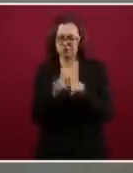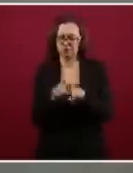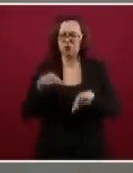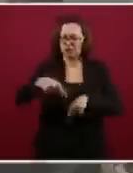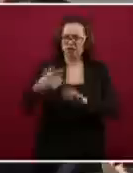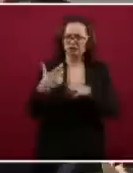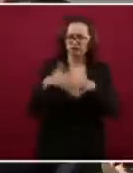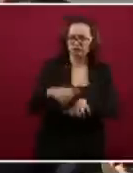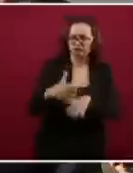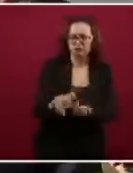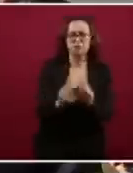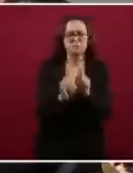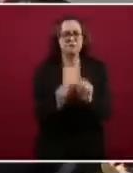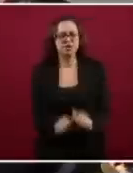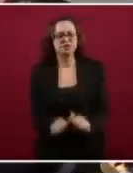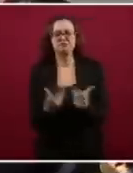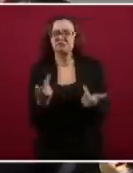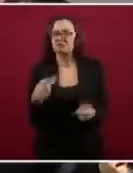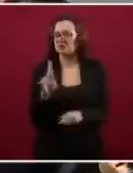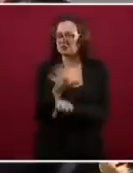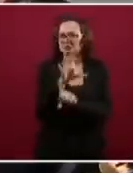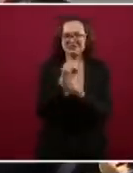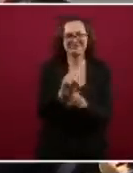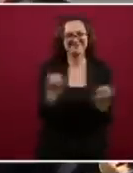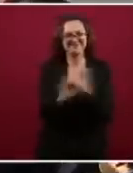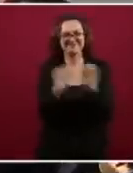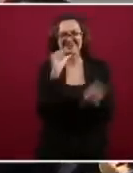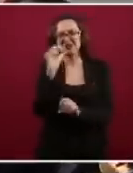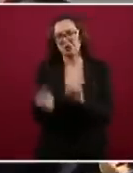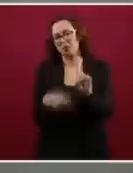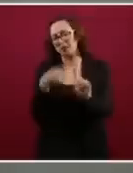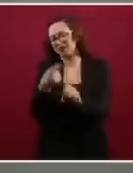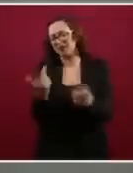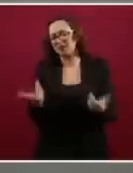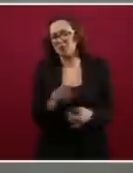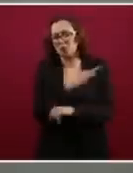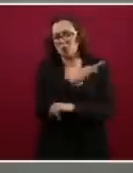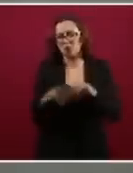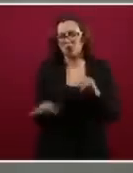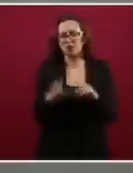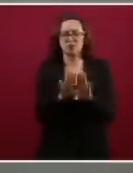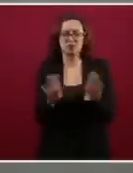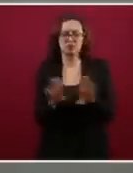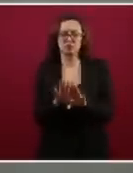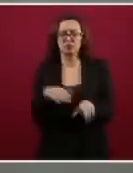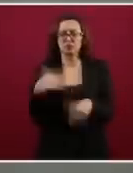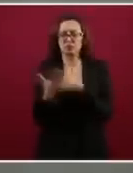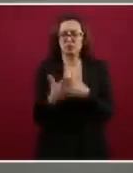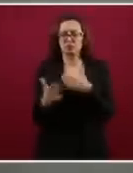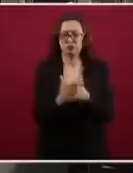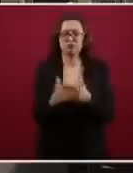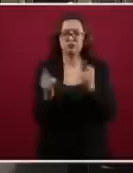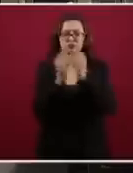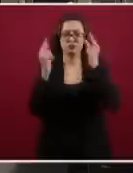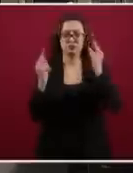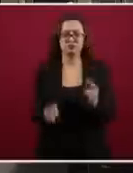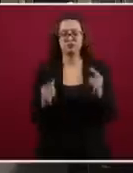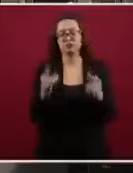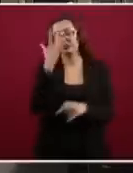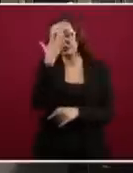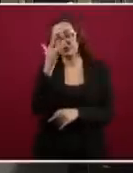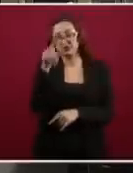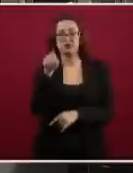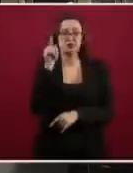aquí en la Ciudad de México y no han logrado y no han tenido un objetivo. Y la última, pues bueno, se acerca el Tianguis de Pueblos Mágicos, que va a ser